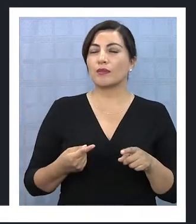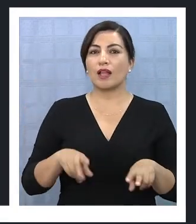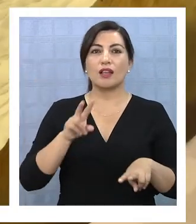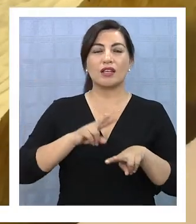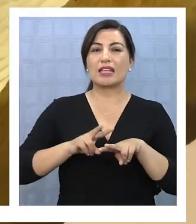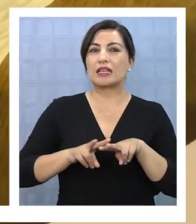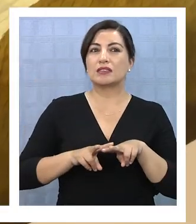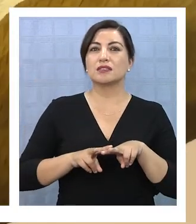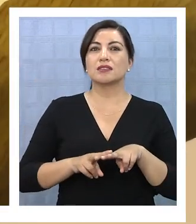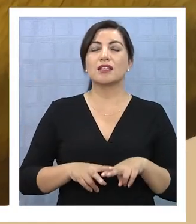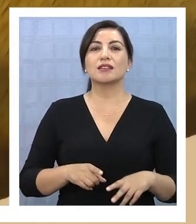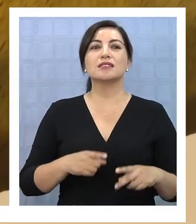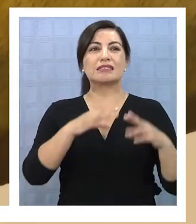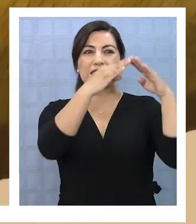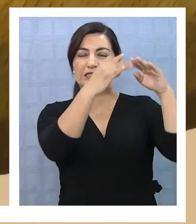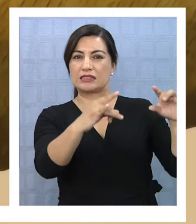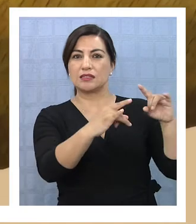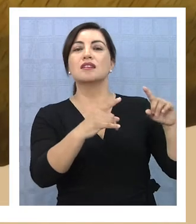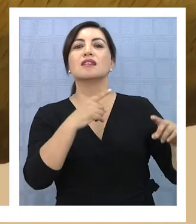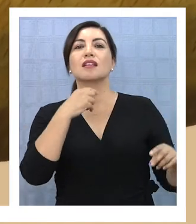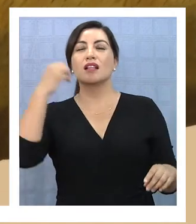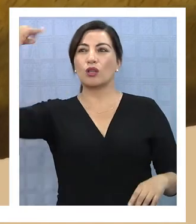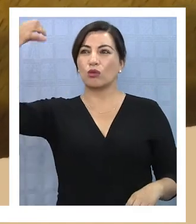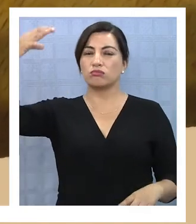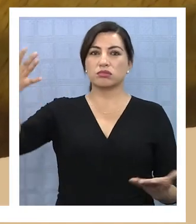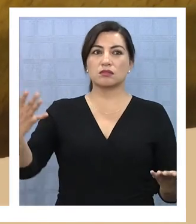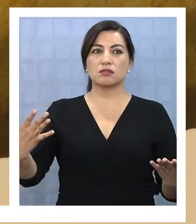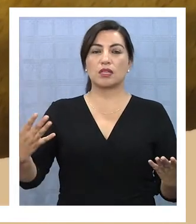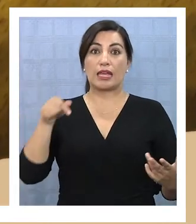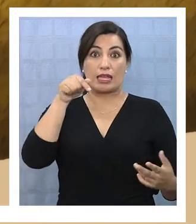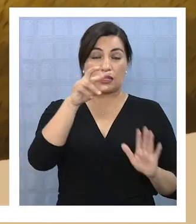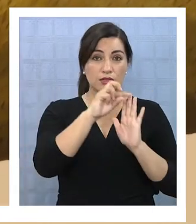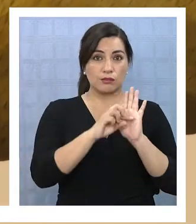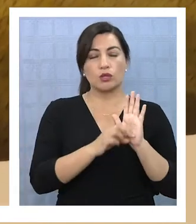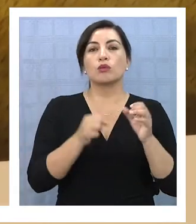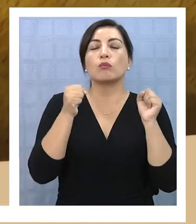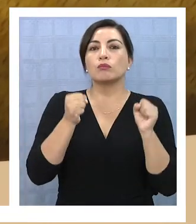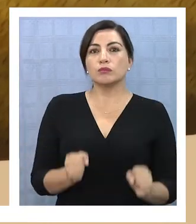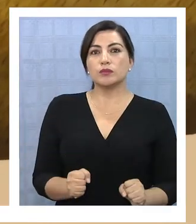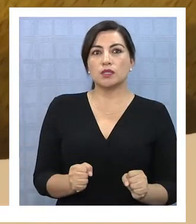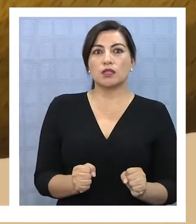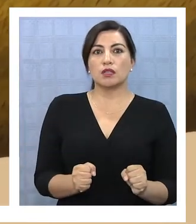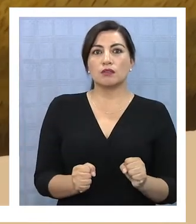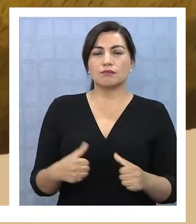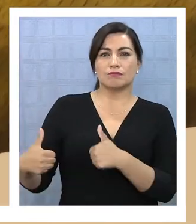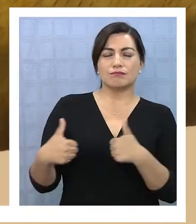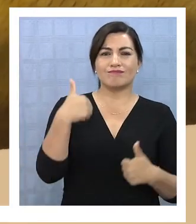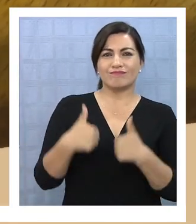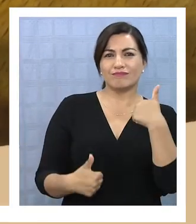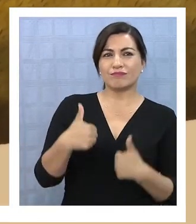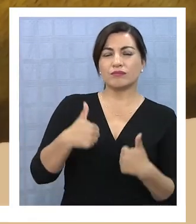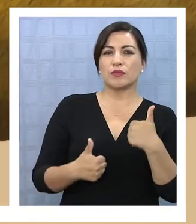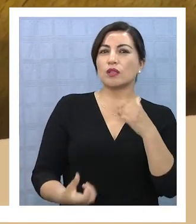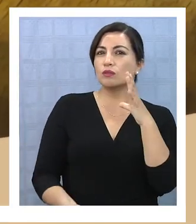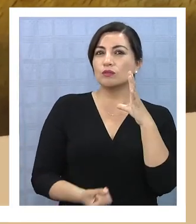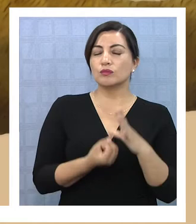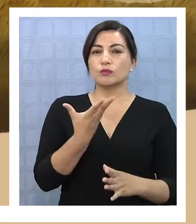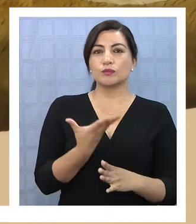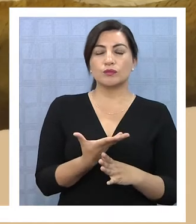actualmente producen las termoeléctricas. Dicho de otra manera, este proyecto puede competir y evitar la